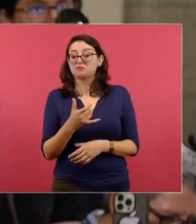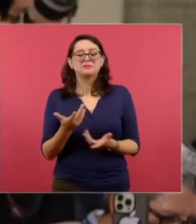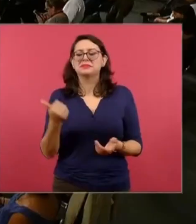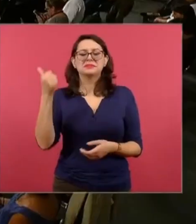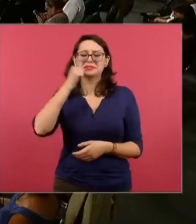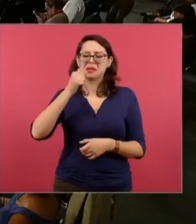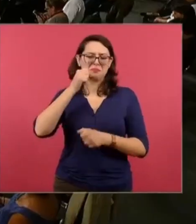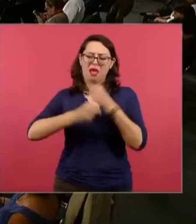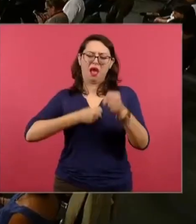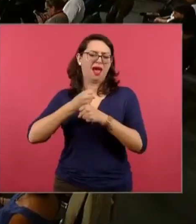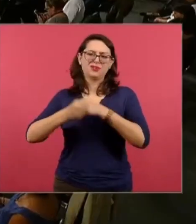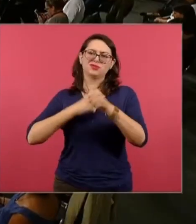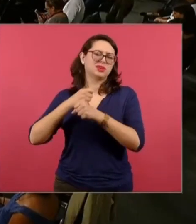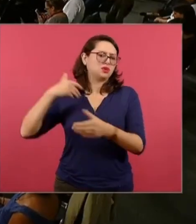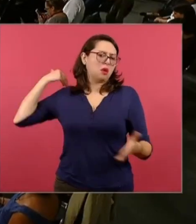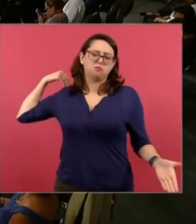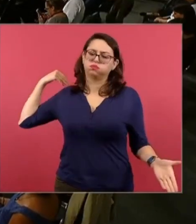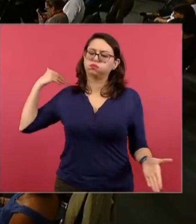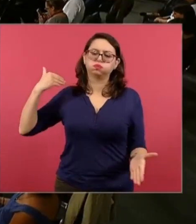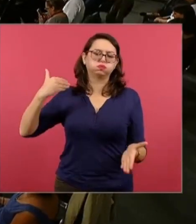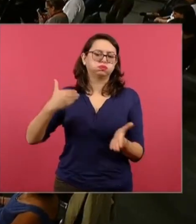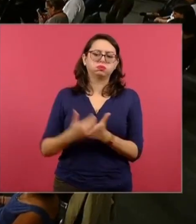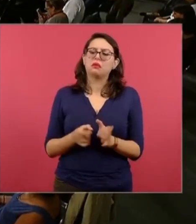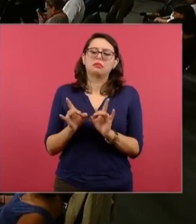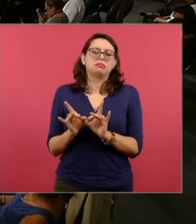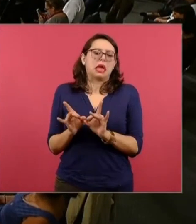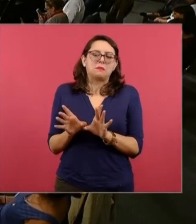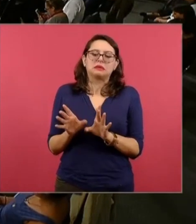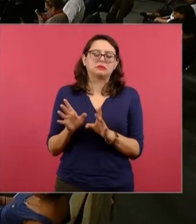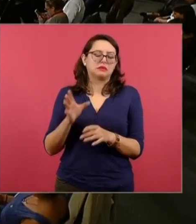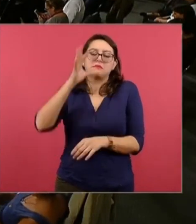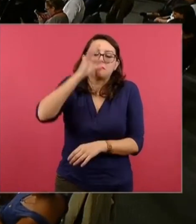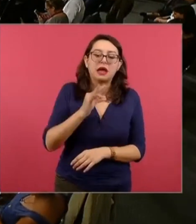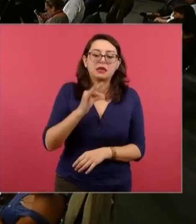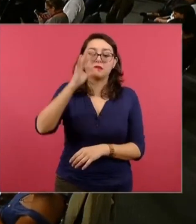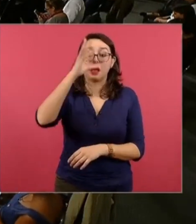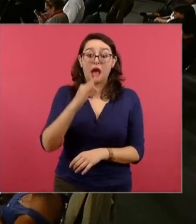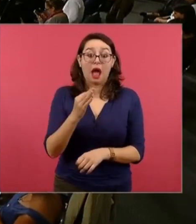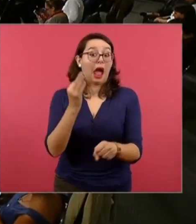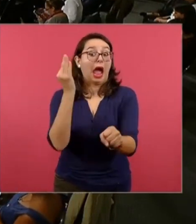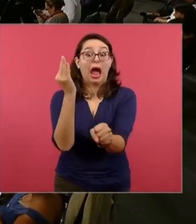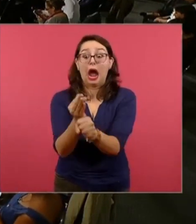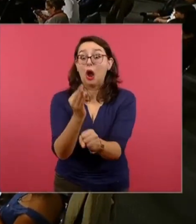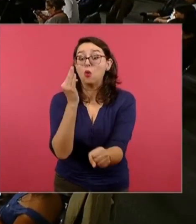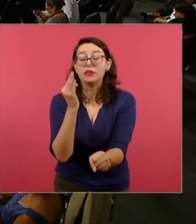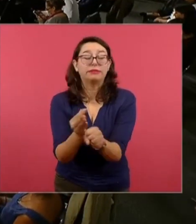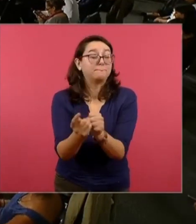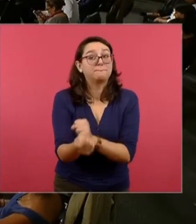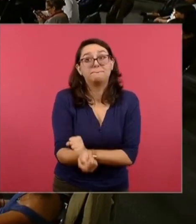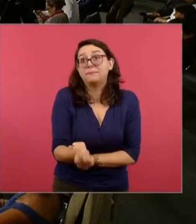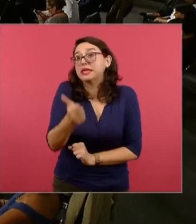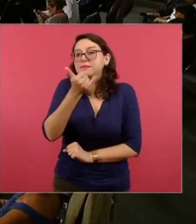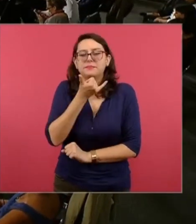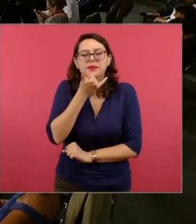ya desde hace muchos años, variadas, no es nada más de este libro, este próximo ciclo